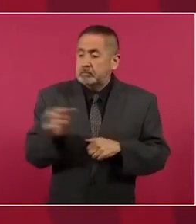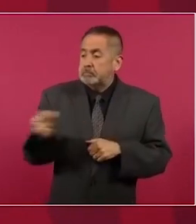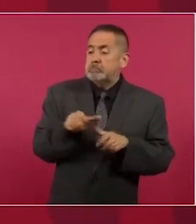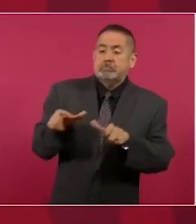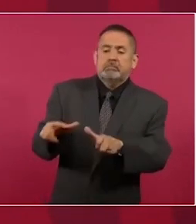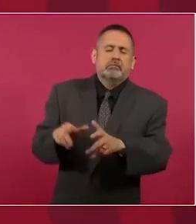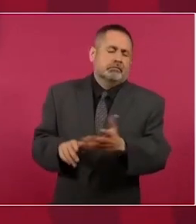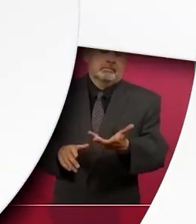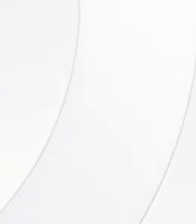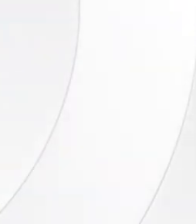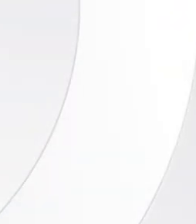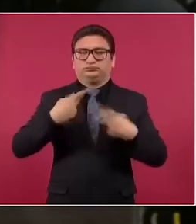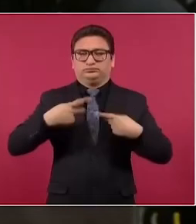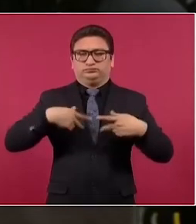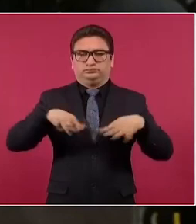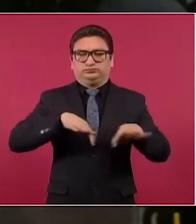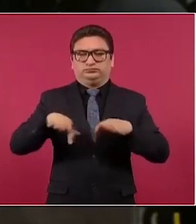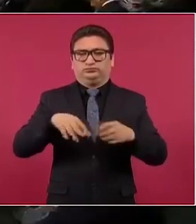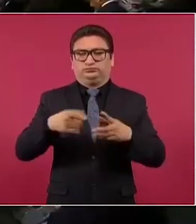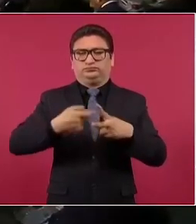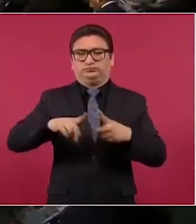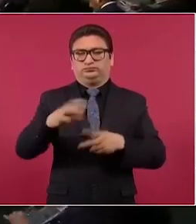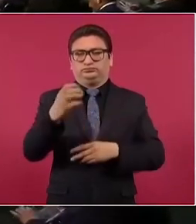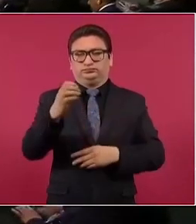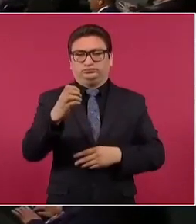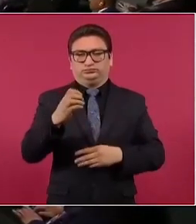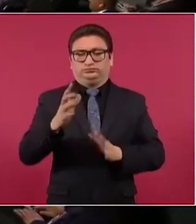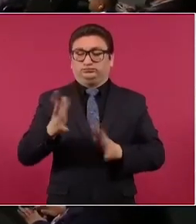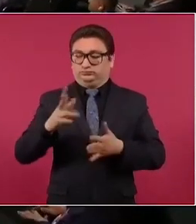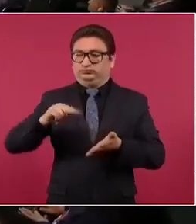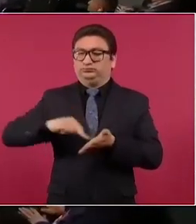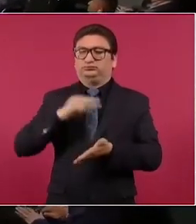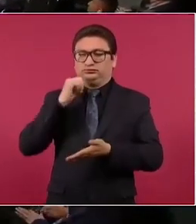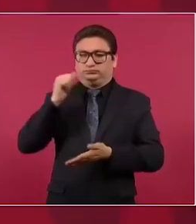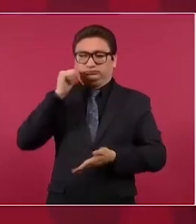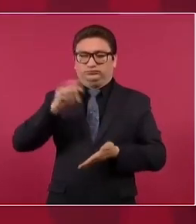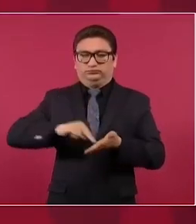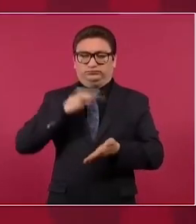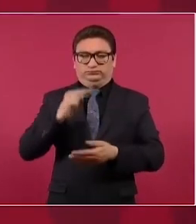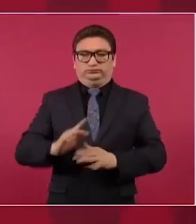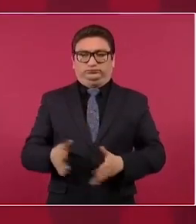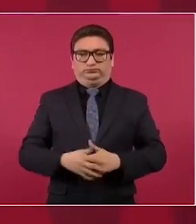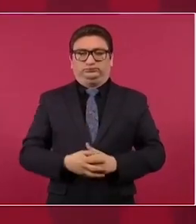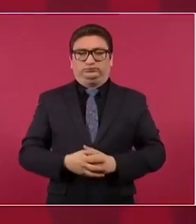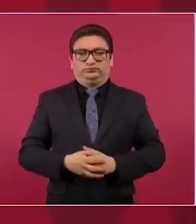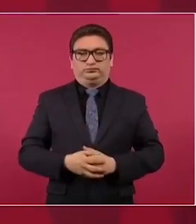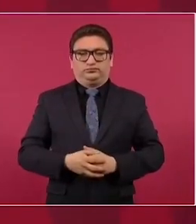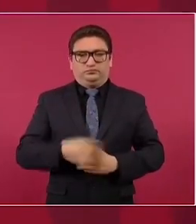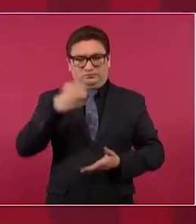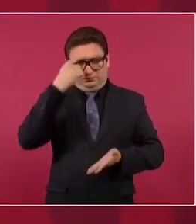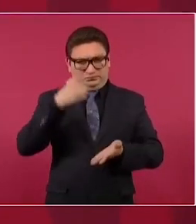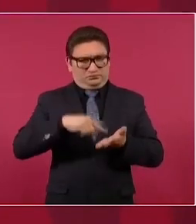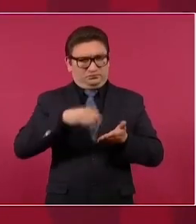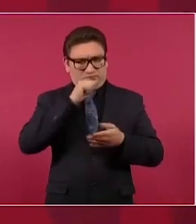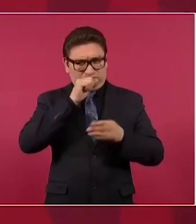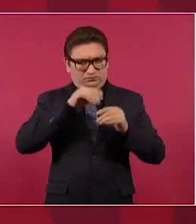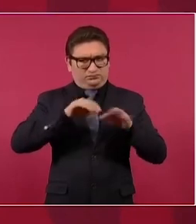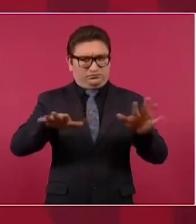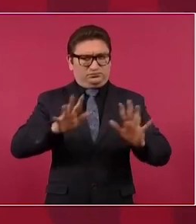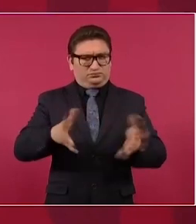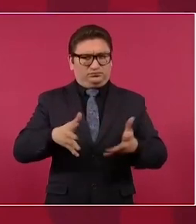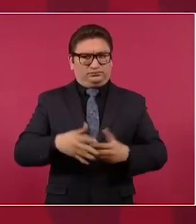Últimamente, ya firmé ayer, yo creo que ya salió publicado, ¿no?